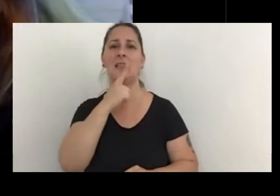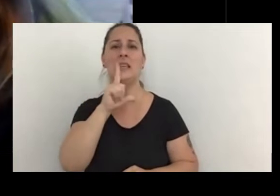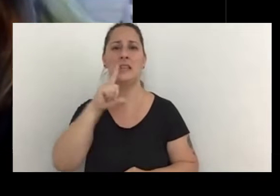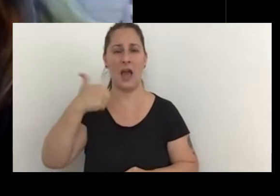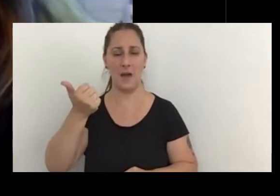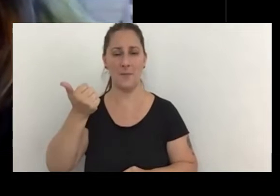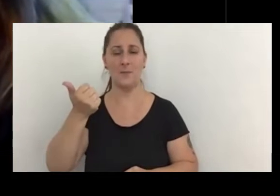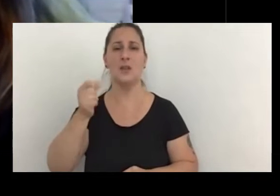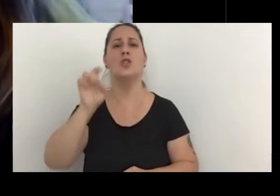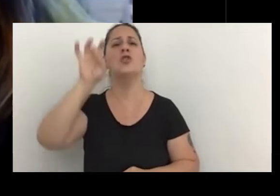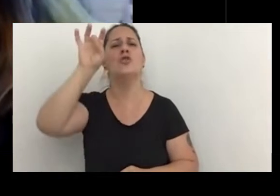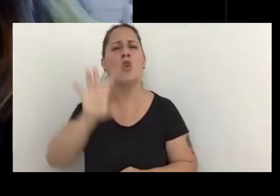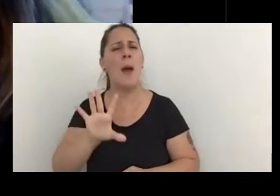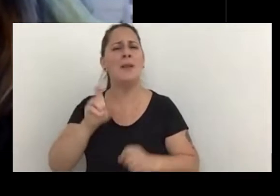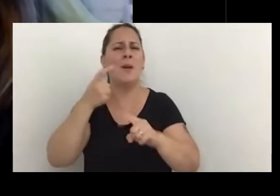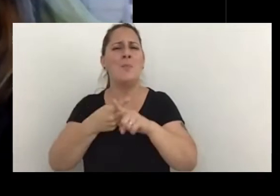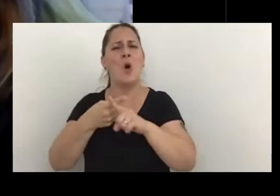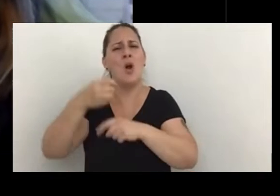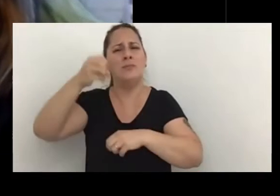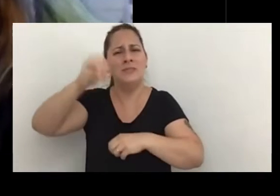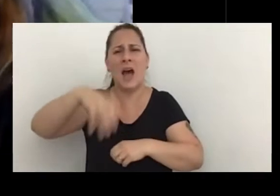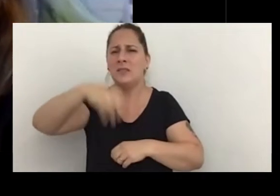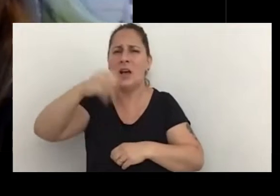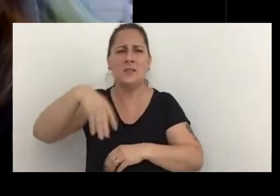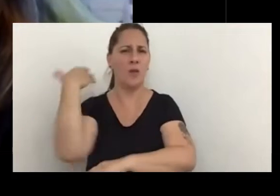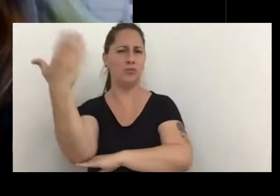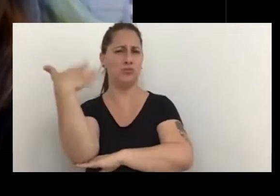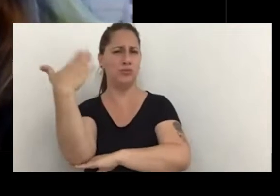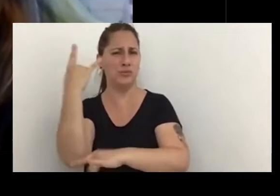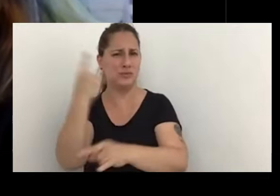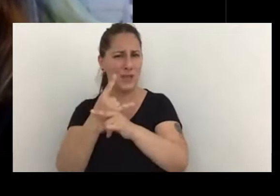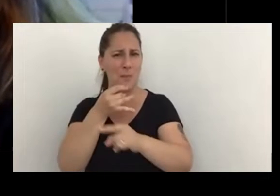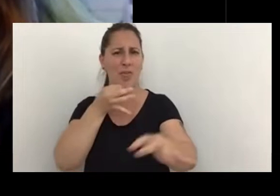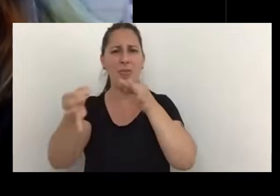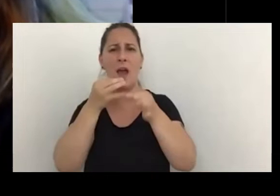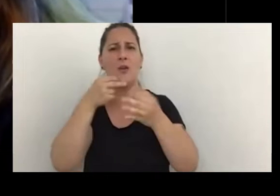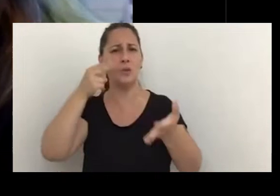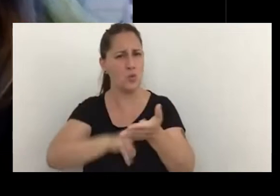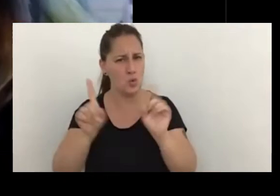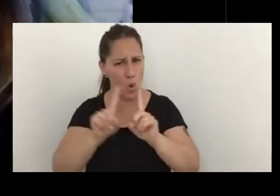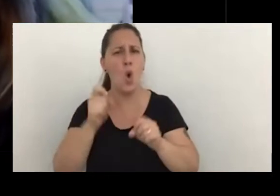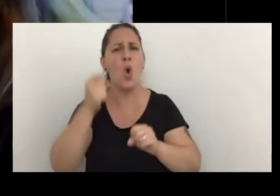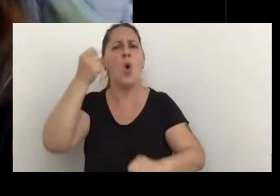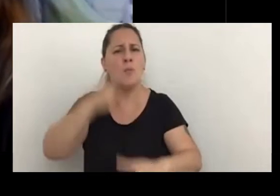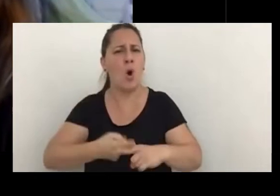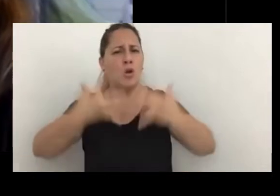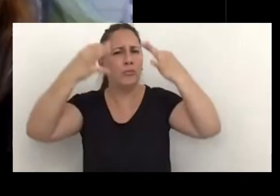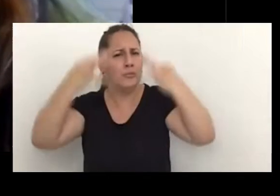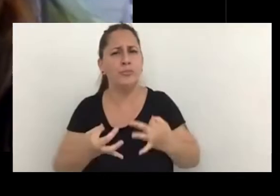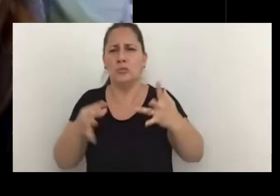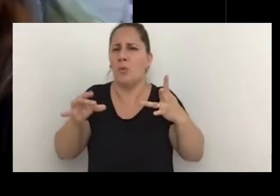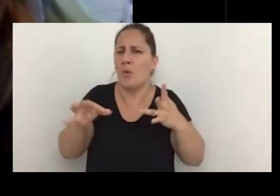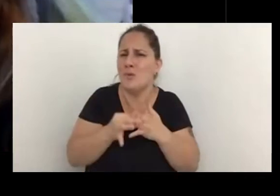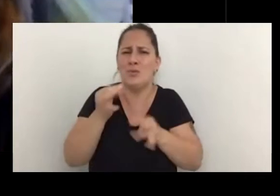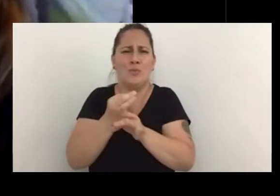por habernos acompañado durante todo este año también, sino por el compromiso y el nivel profesional extraordinario que tiene Cristina, no solamente